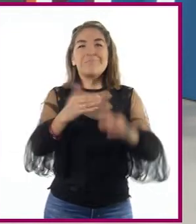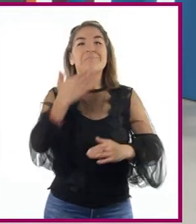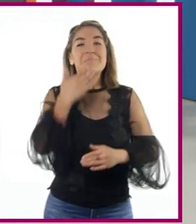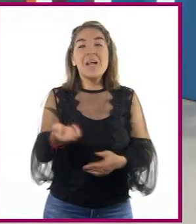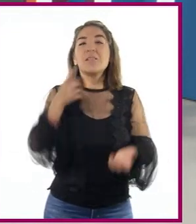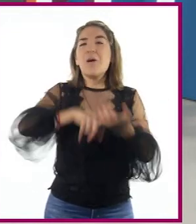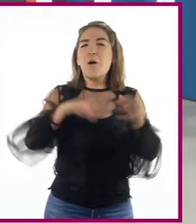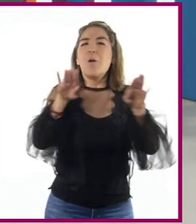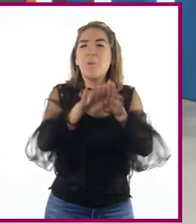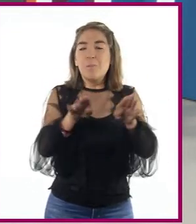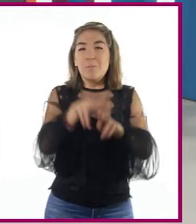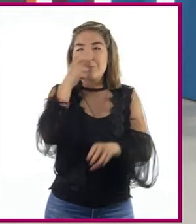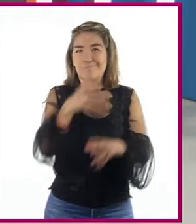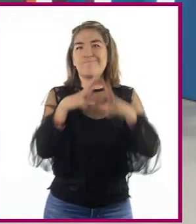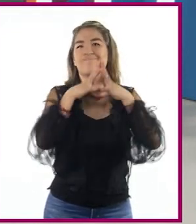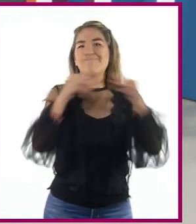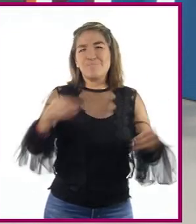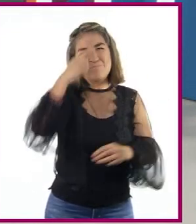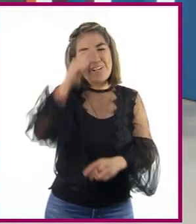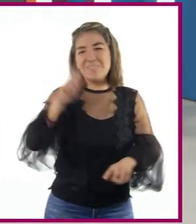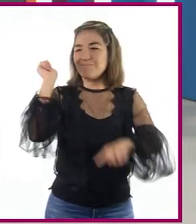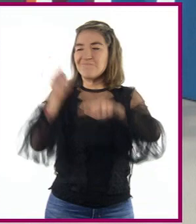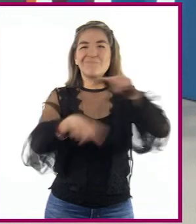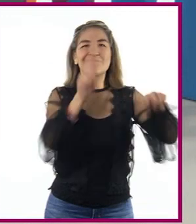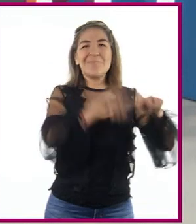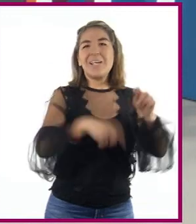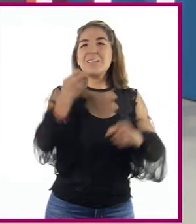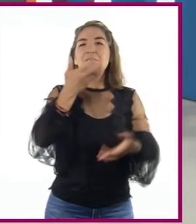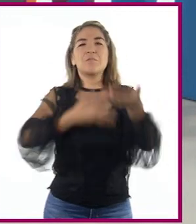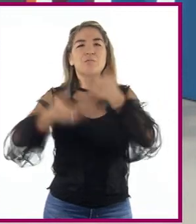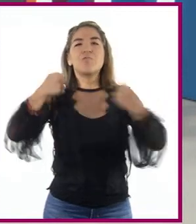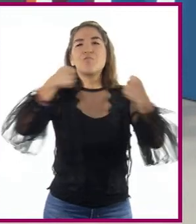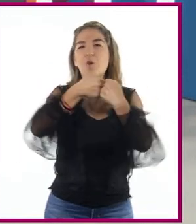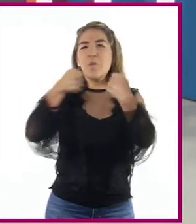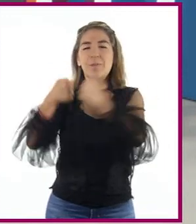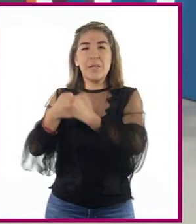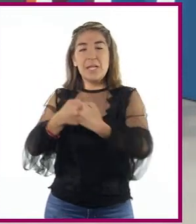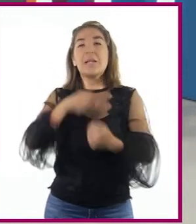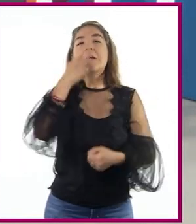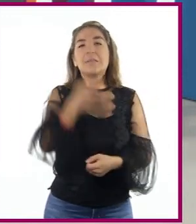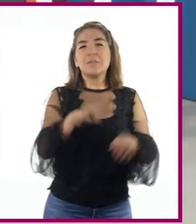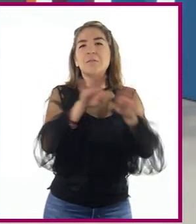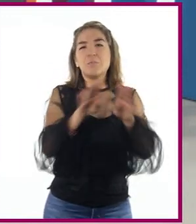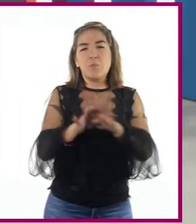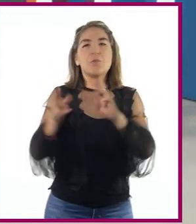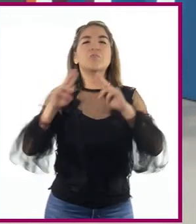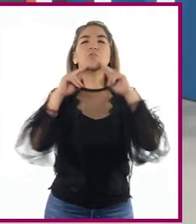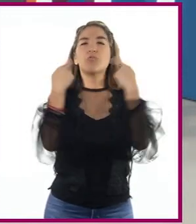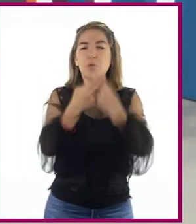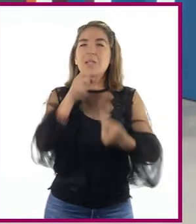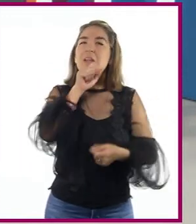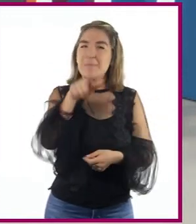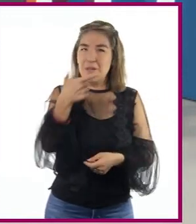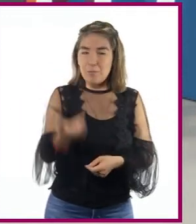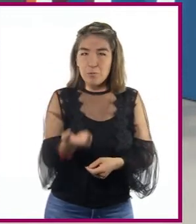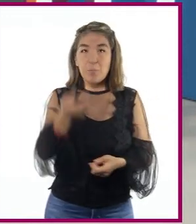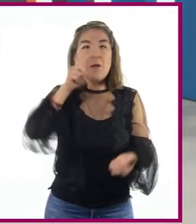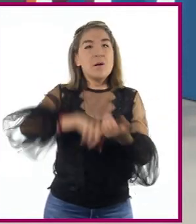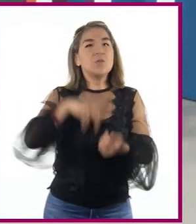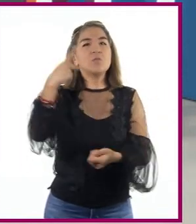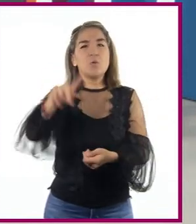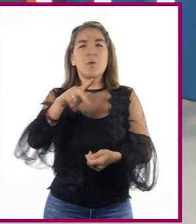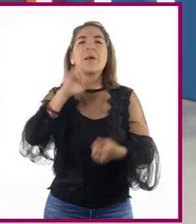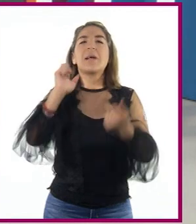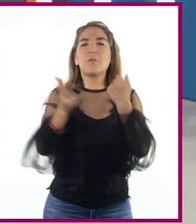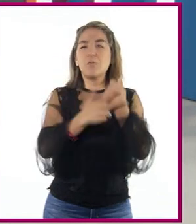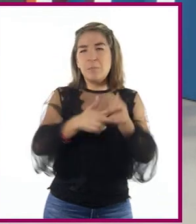través de la desaparición de fronteras comerciales y el establecimiento de una unión monetaria, así como el reconocimiento